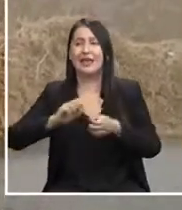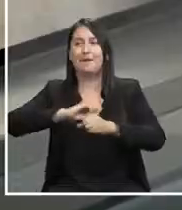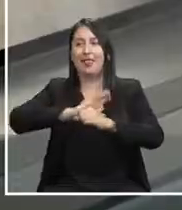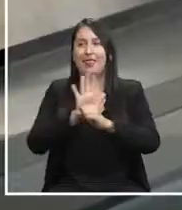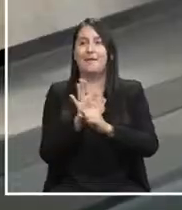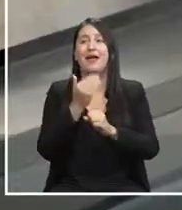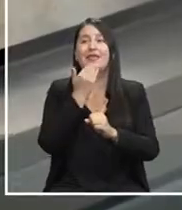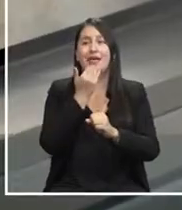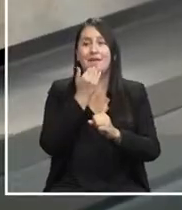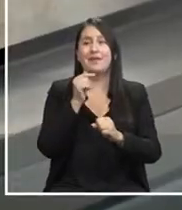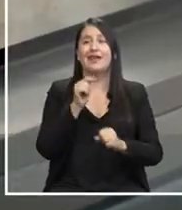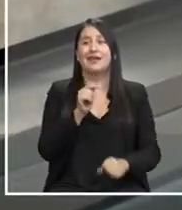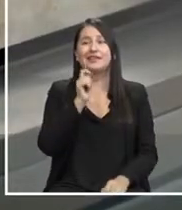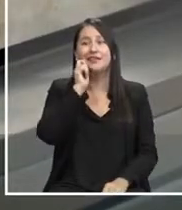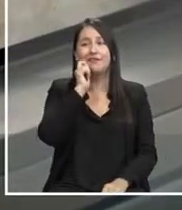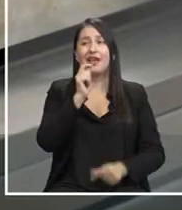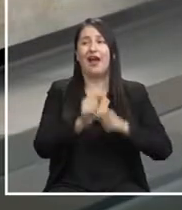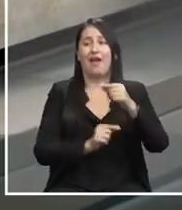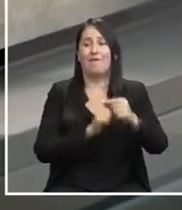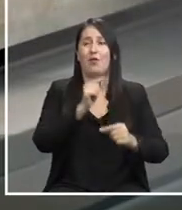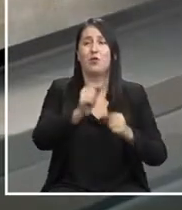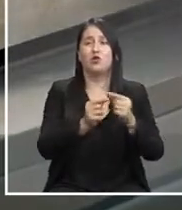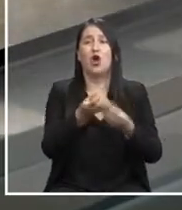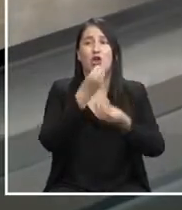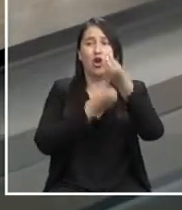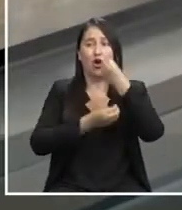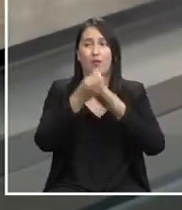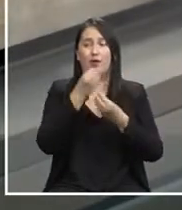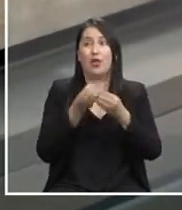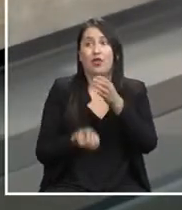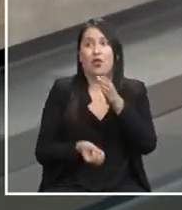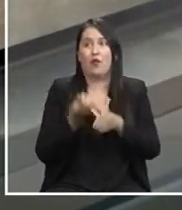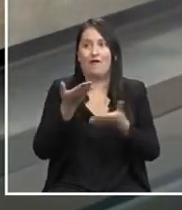estrechamente relacionado con la producción y el consumo de alimentos